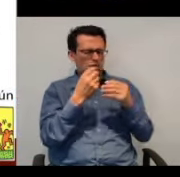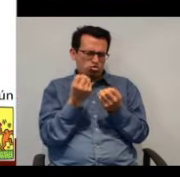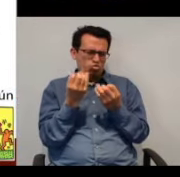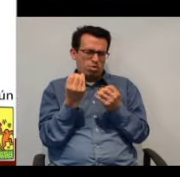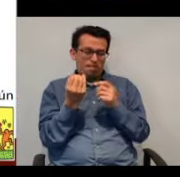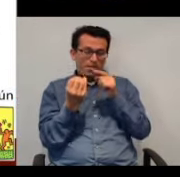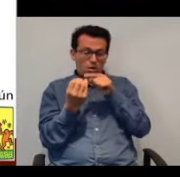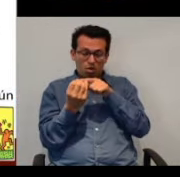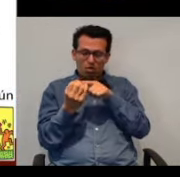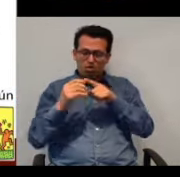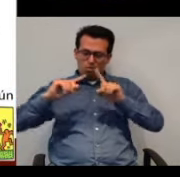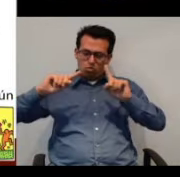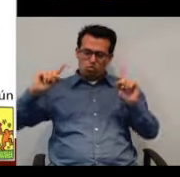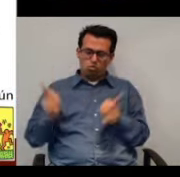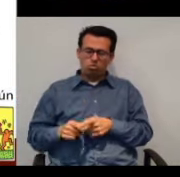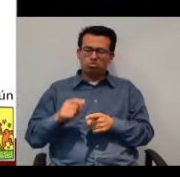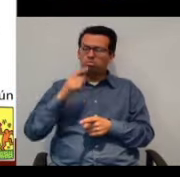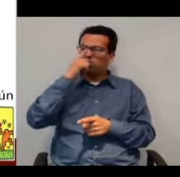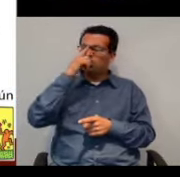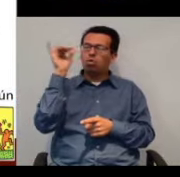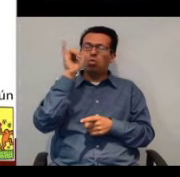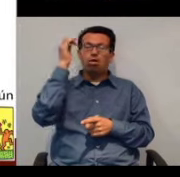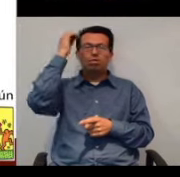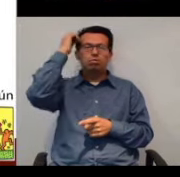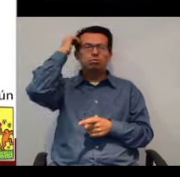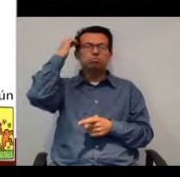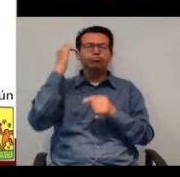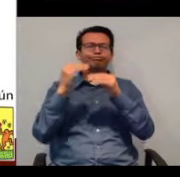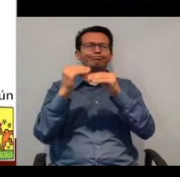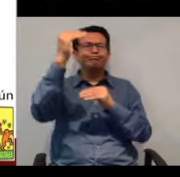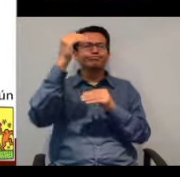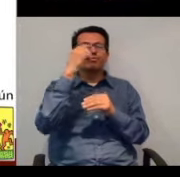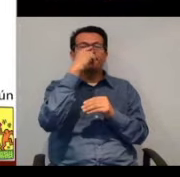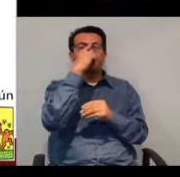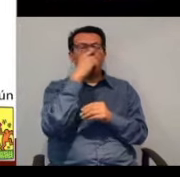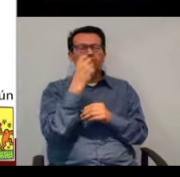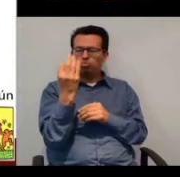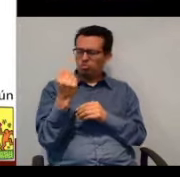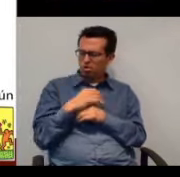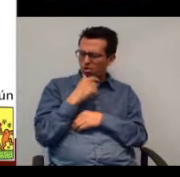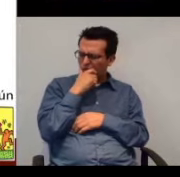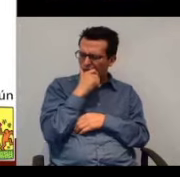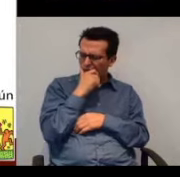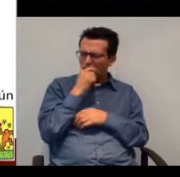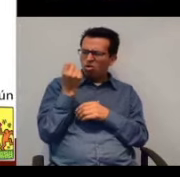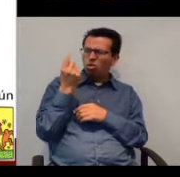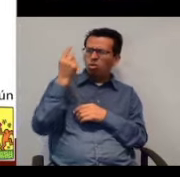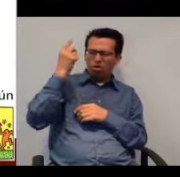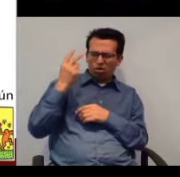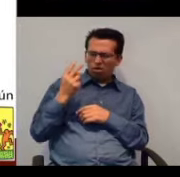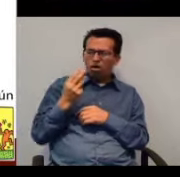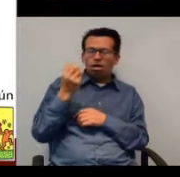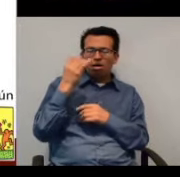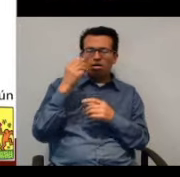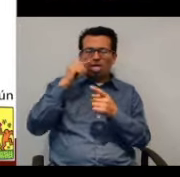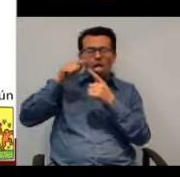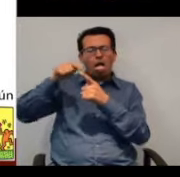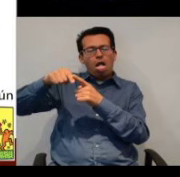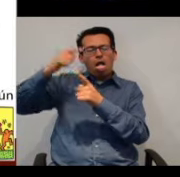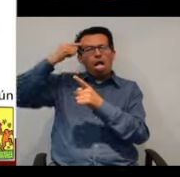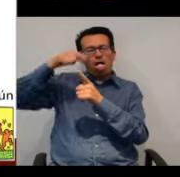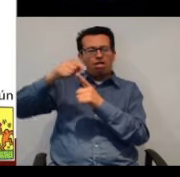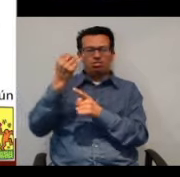simplemente a una escala de valor donde definitivamente nos vamos a centrar en lo cual, en lo cuantitativo, si nos